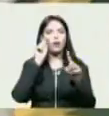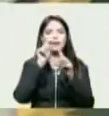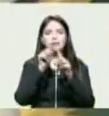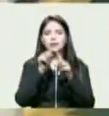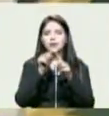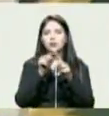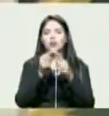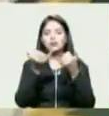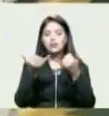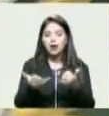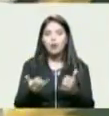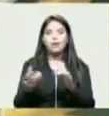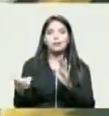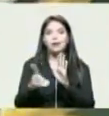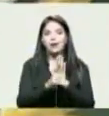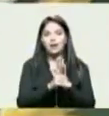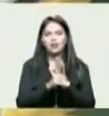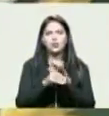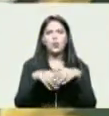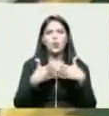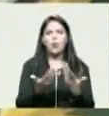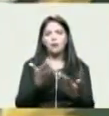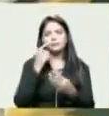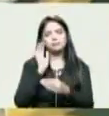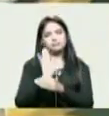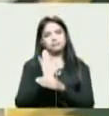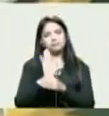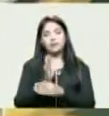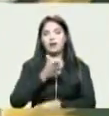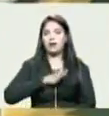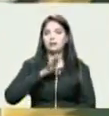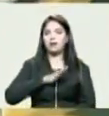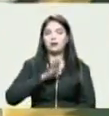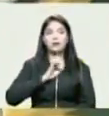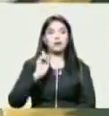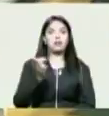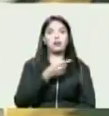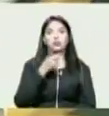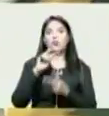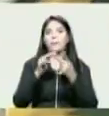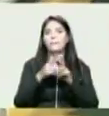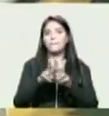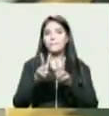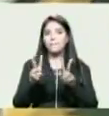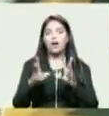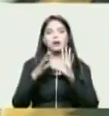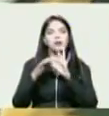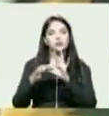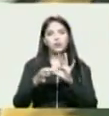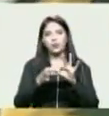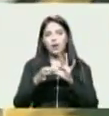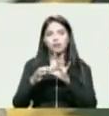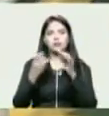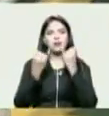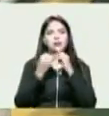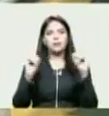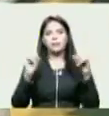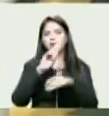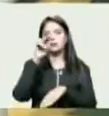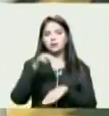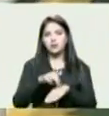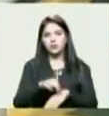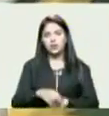del presente decreto es preservar la tranquilidad pública, la paz, la soberanía y la independencia